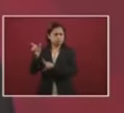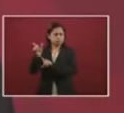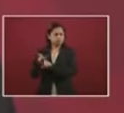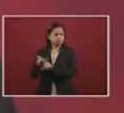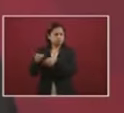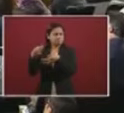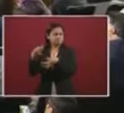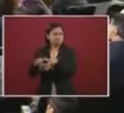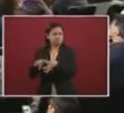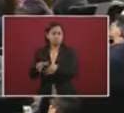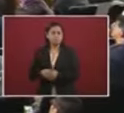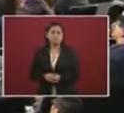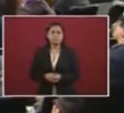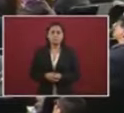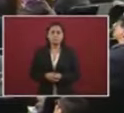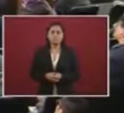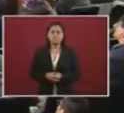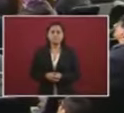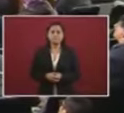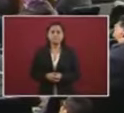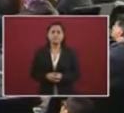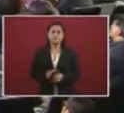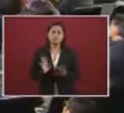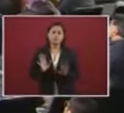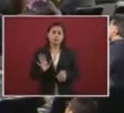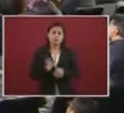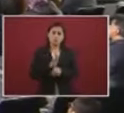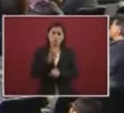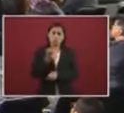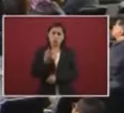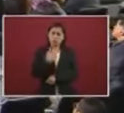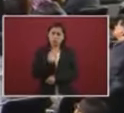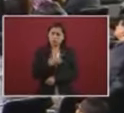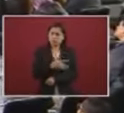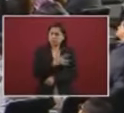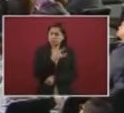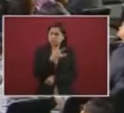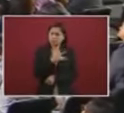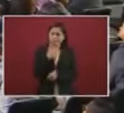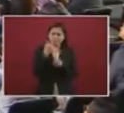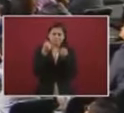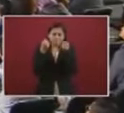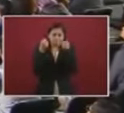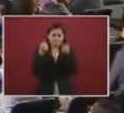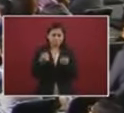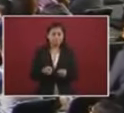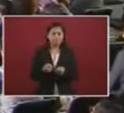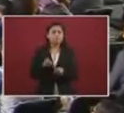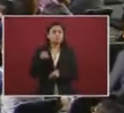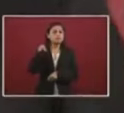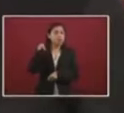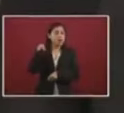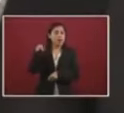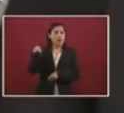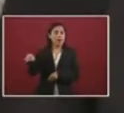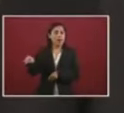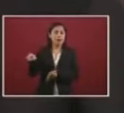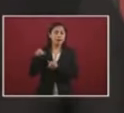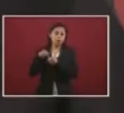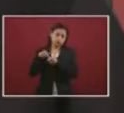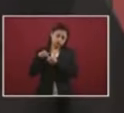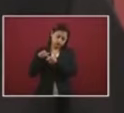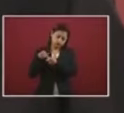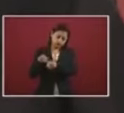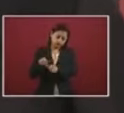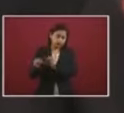jóvenes desaparecidos de Ayotzinapa habían cuestionado, decían: no nos quiere recibir el fiscal. Sí. Tuvieron que reunir la